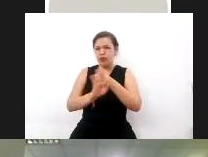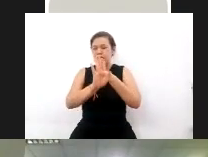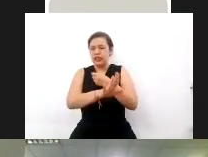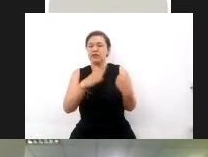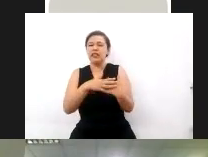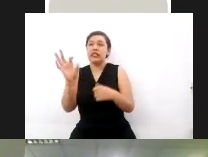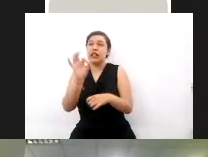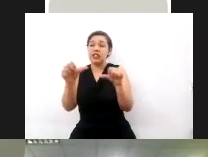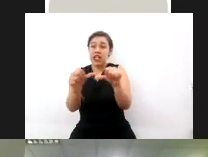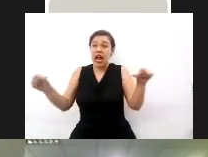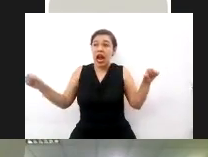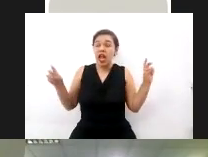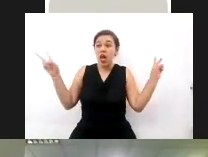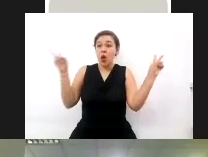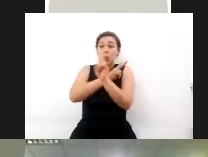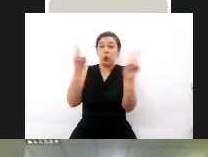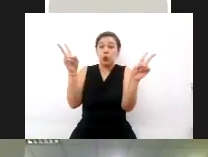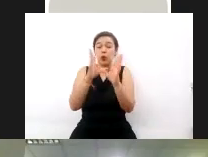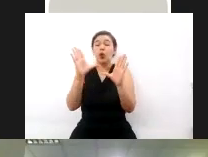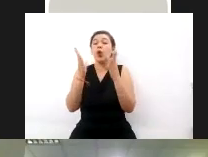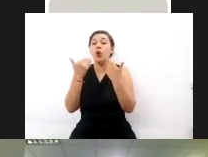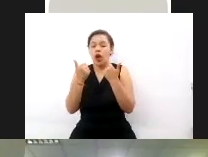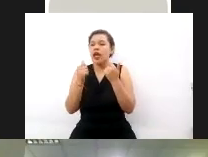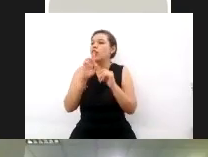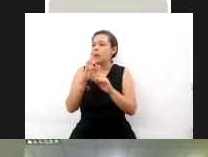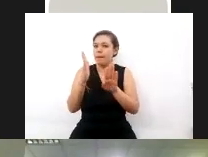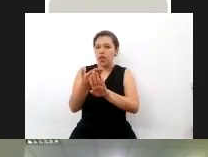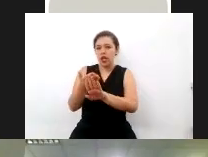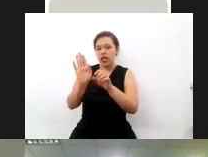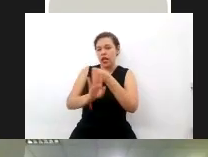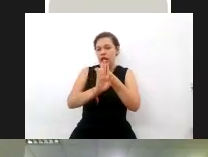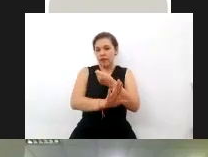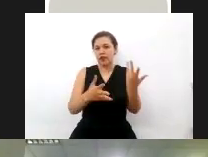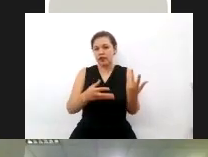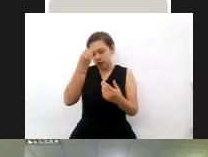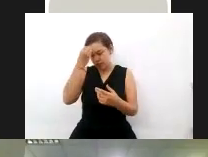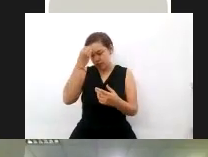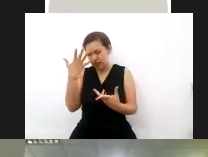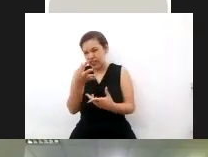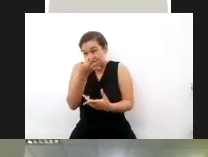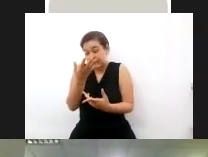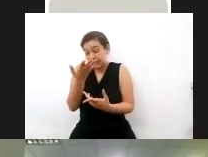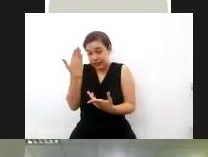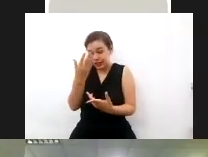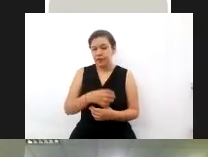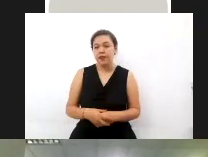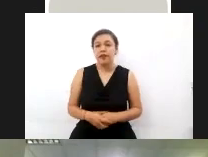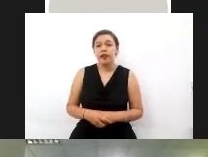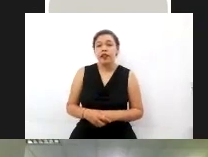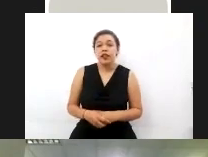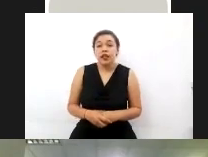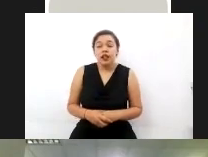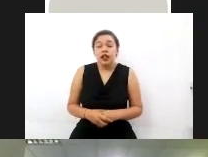con ventilación. Dentro también de las cosas que olvidé decirles hace un momento, es que